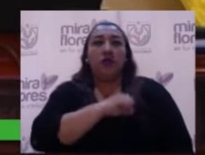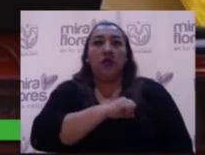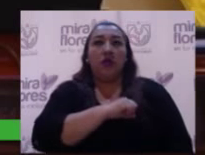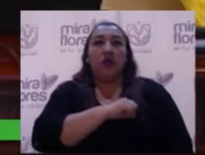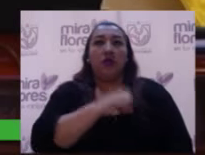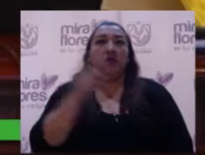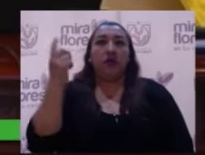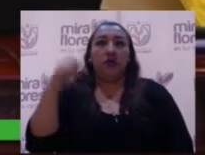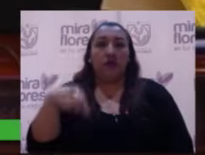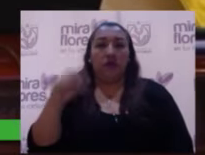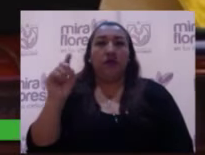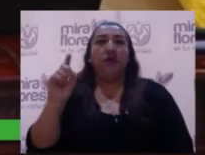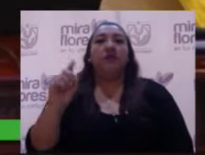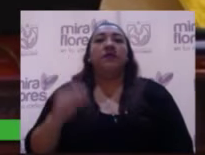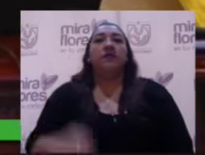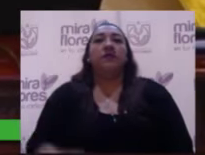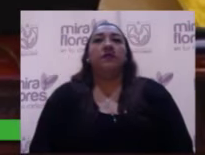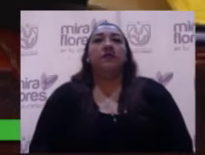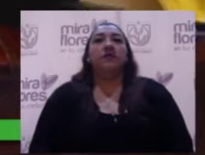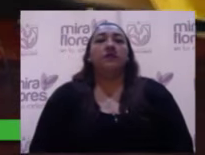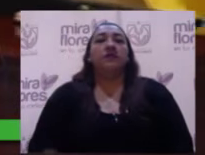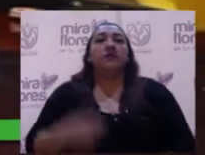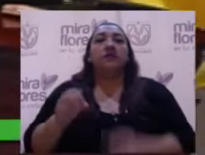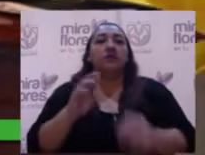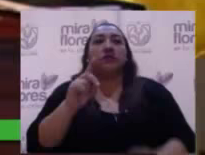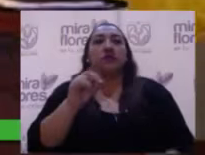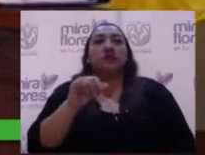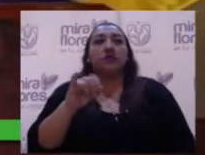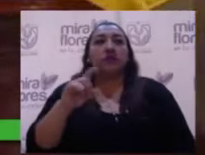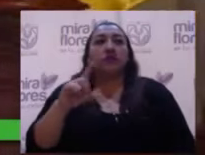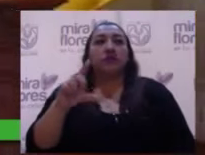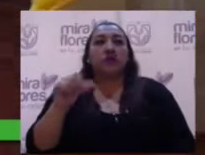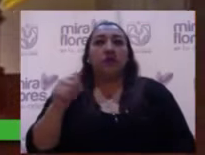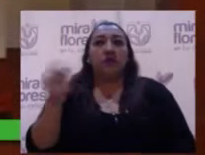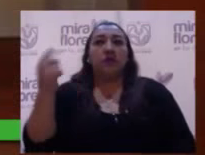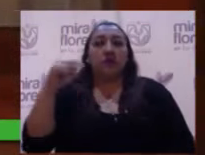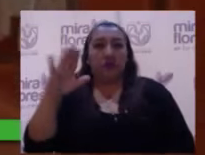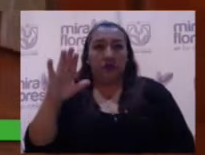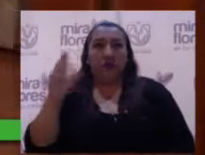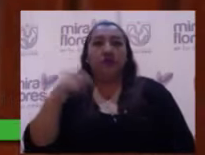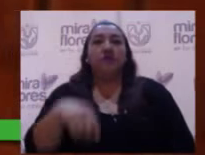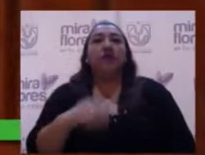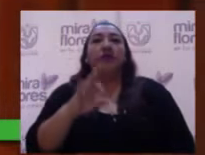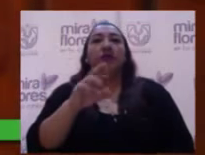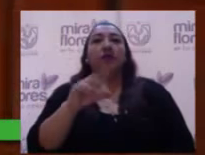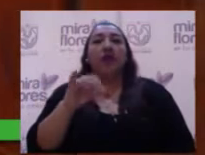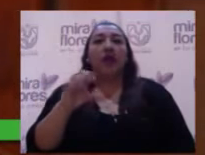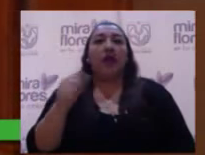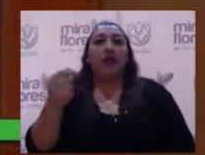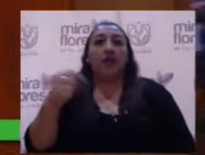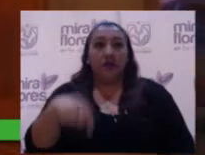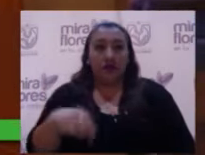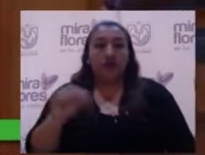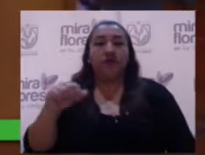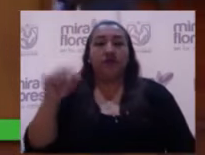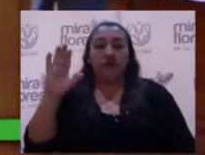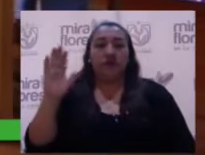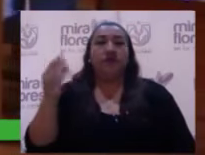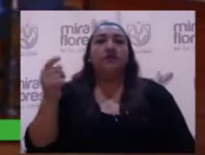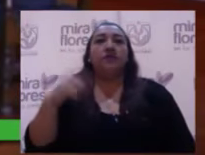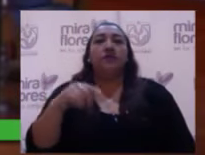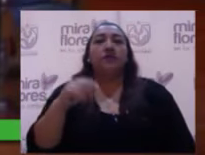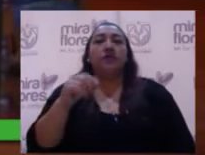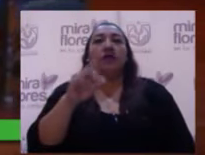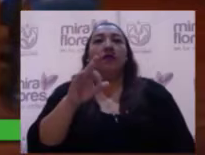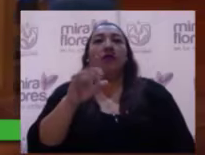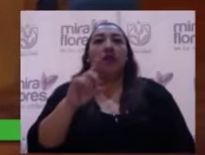Stiglitz Watson. Señorita Daniela Lozano Vítor. Señora Franca Rey Camino. Presente. Señor